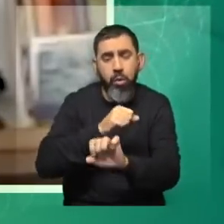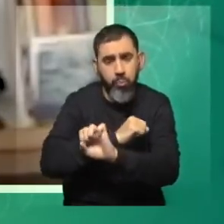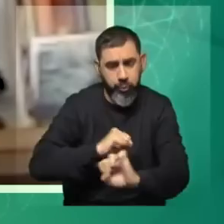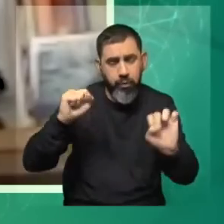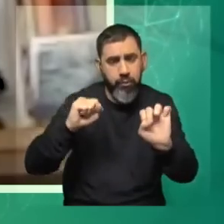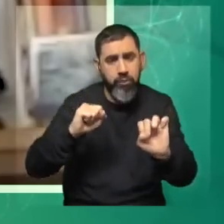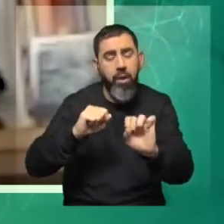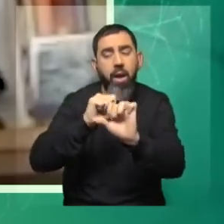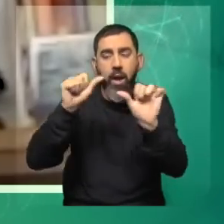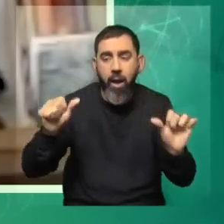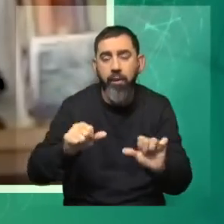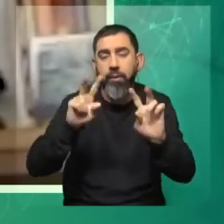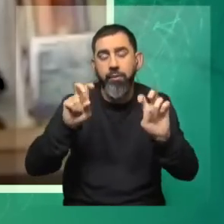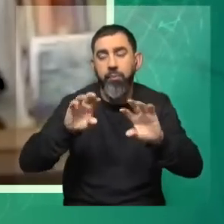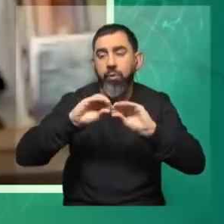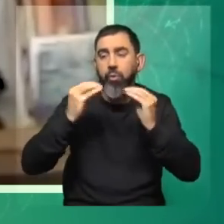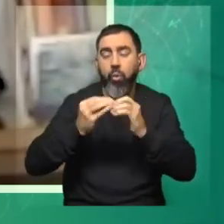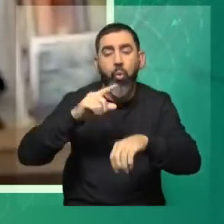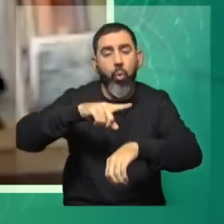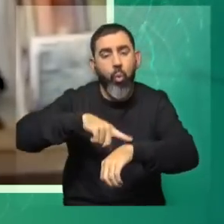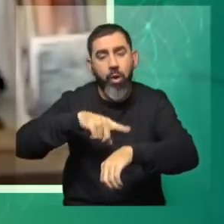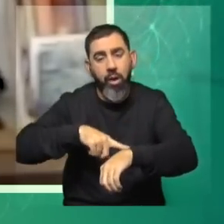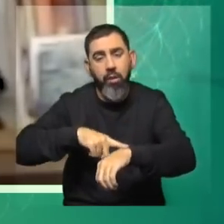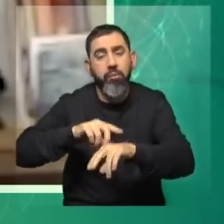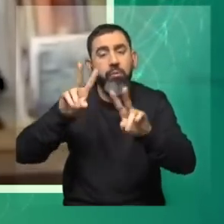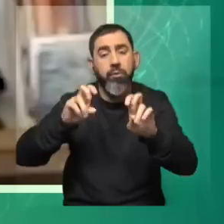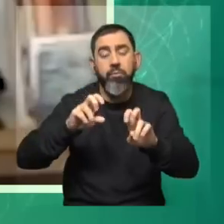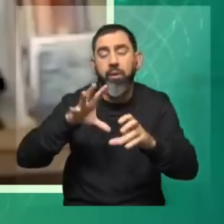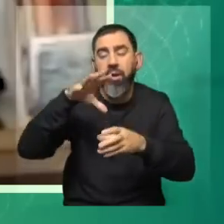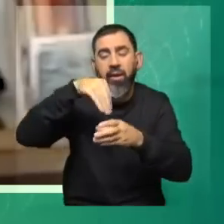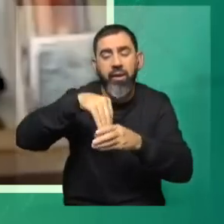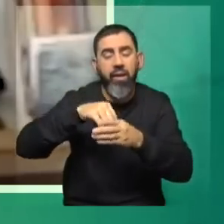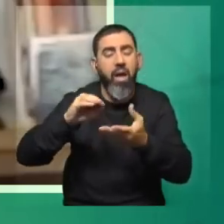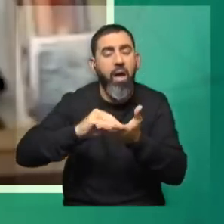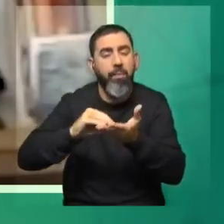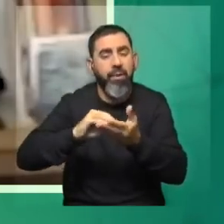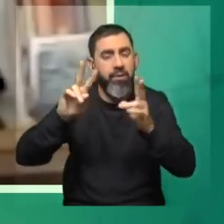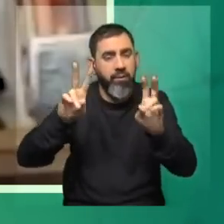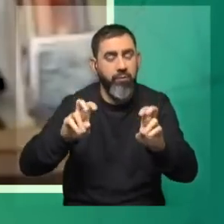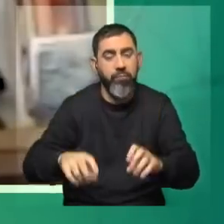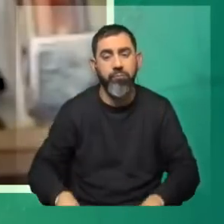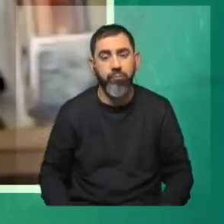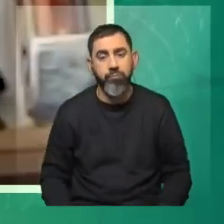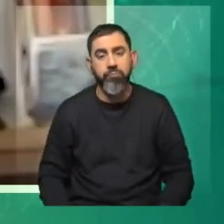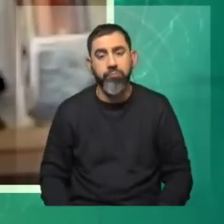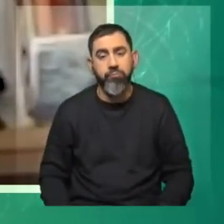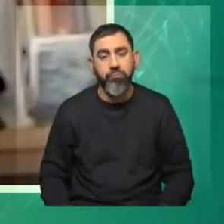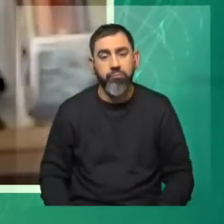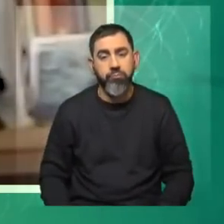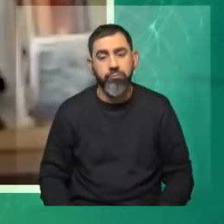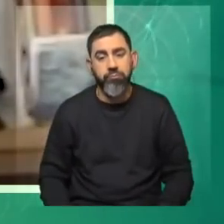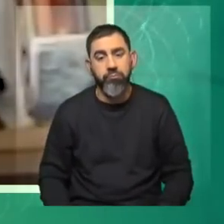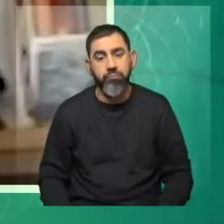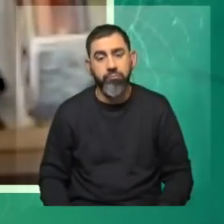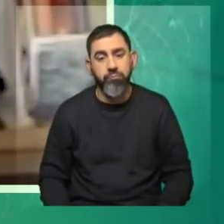haga tema de acumulación horarios digo cuestiones bien bien internas bien administrativa entonces